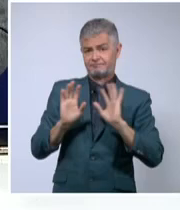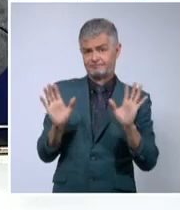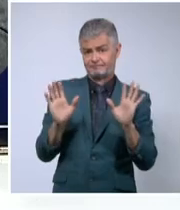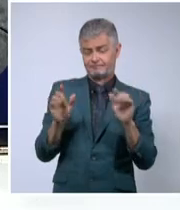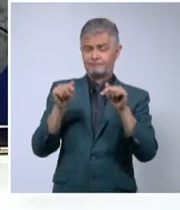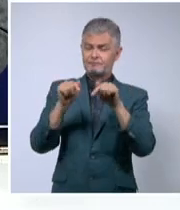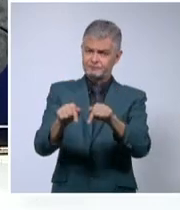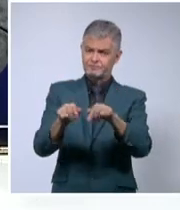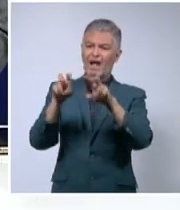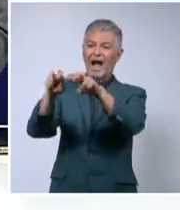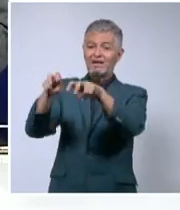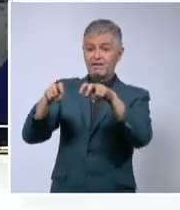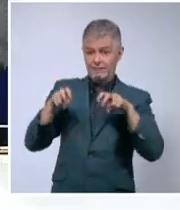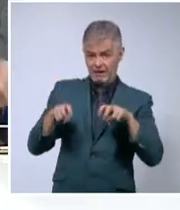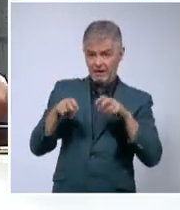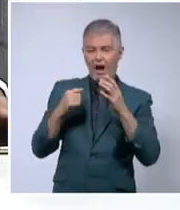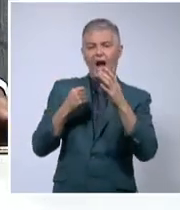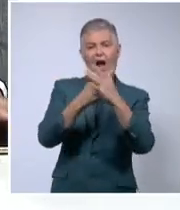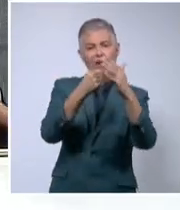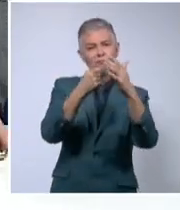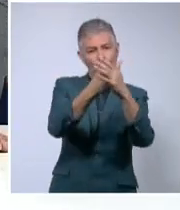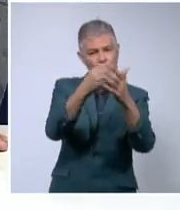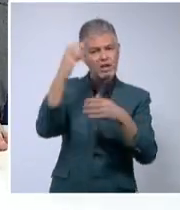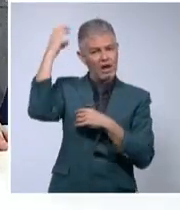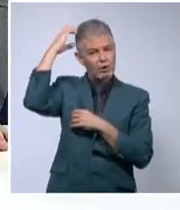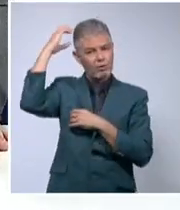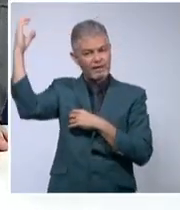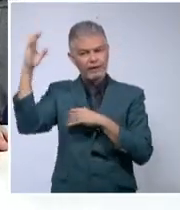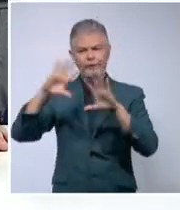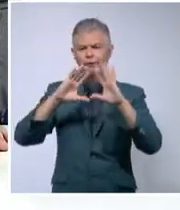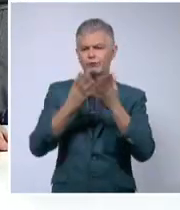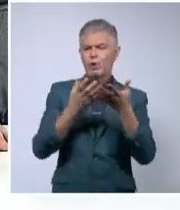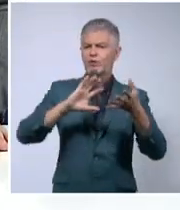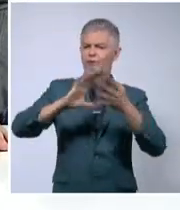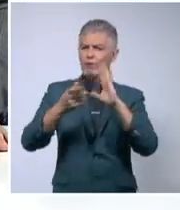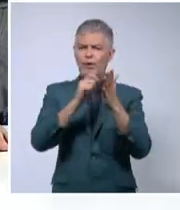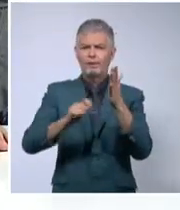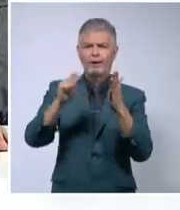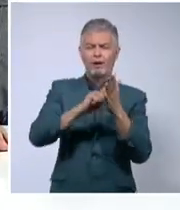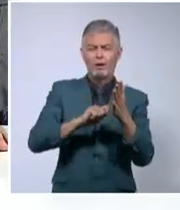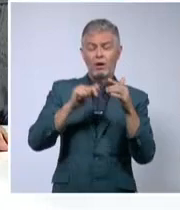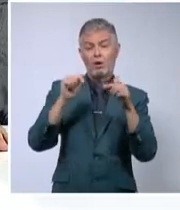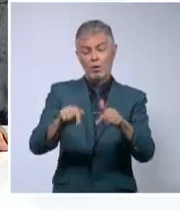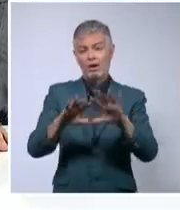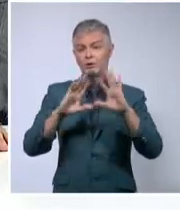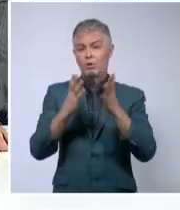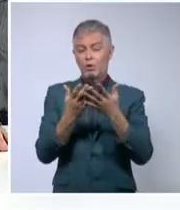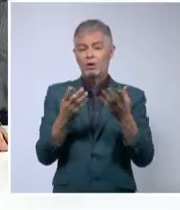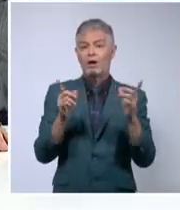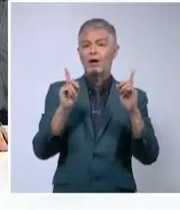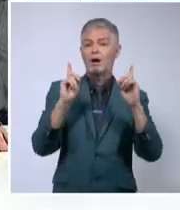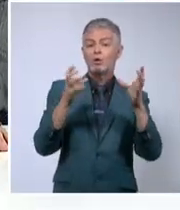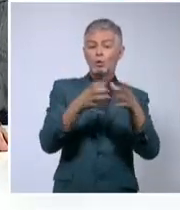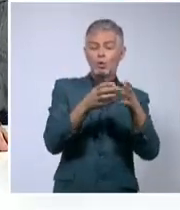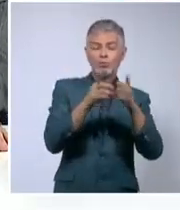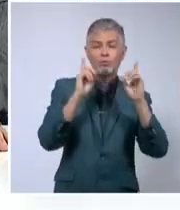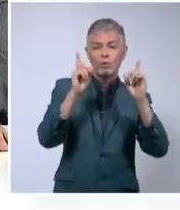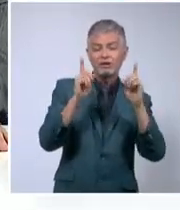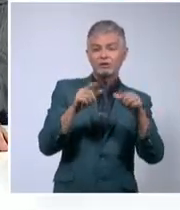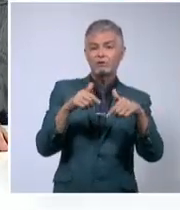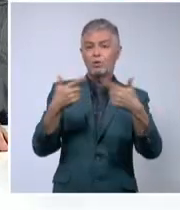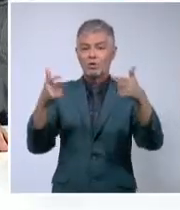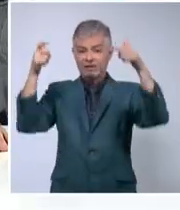una asamblea que respaldará al gobierno en sus estrategias, un chavismo mucho más fortalecido y una oposición radical y